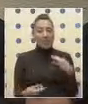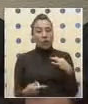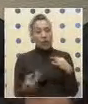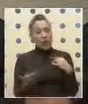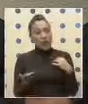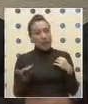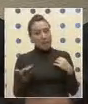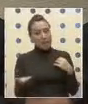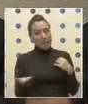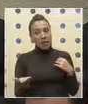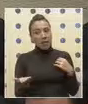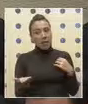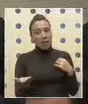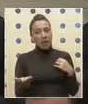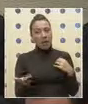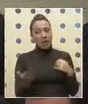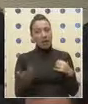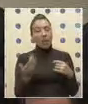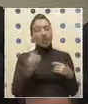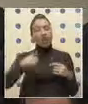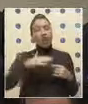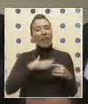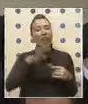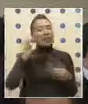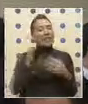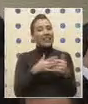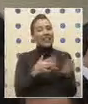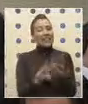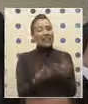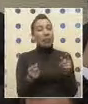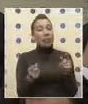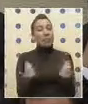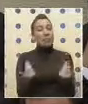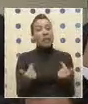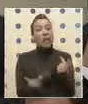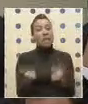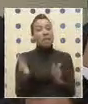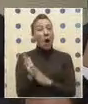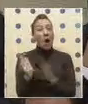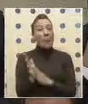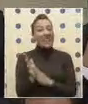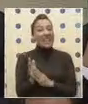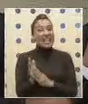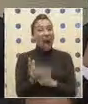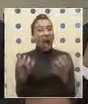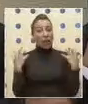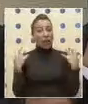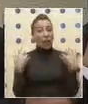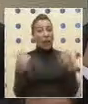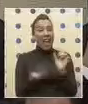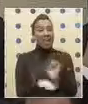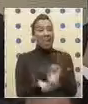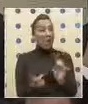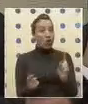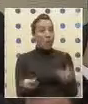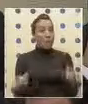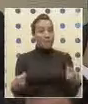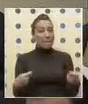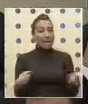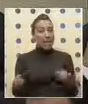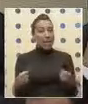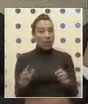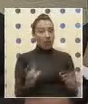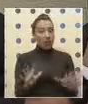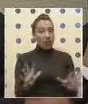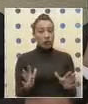pide que actúen todos con transparencia. Pero esto requiere una política que se haga cargo desde el Estado, no desde el mercado, de las